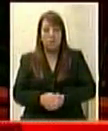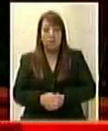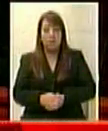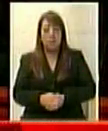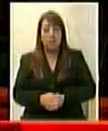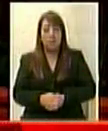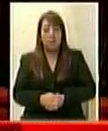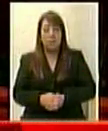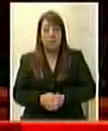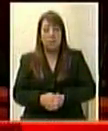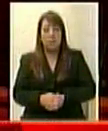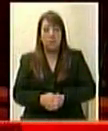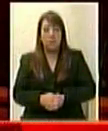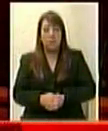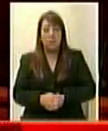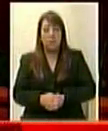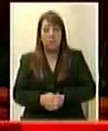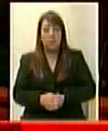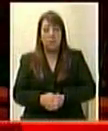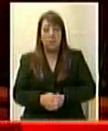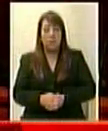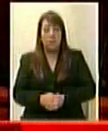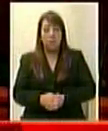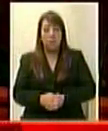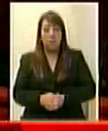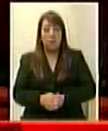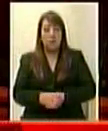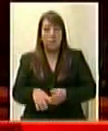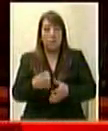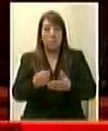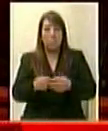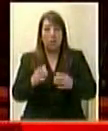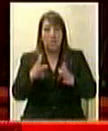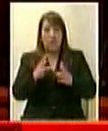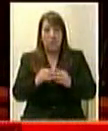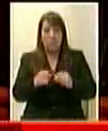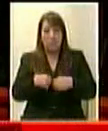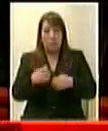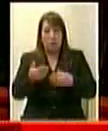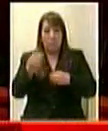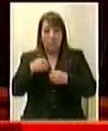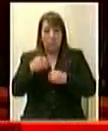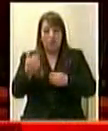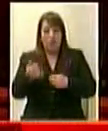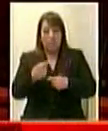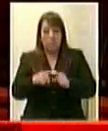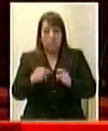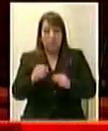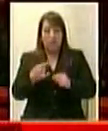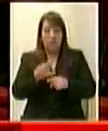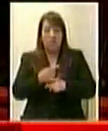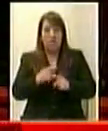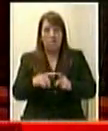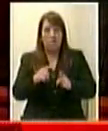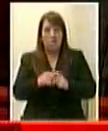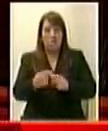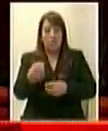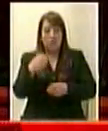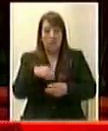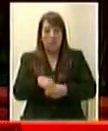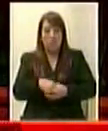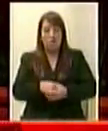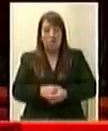sus animales y demás enseres. Habrá cicatrizado por fuera el daño, pero